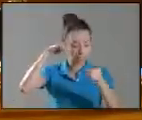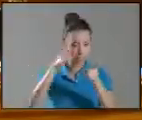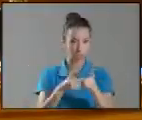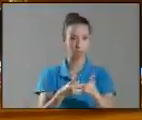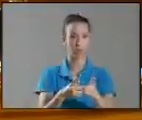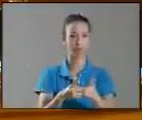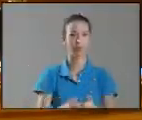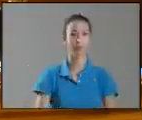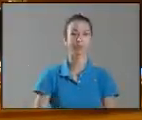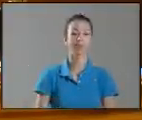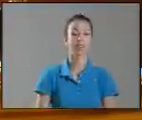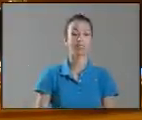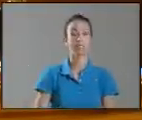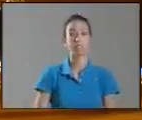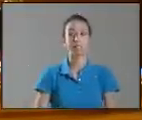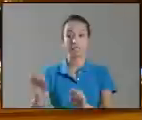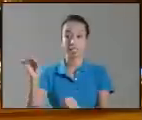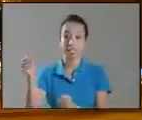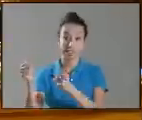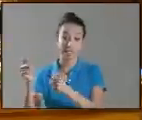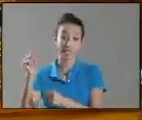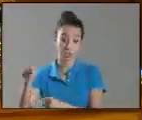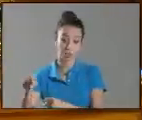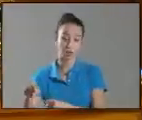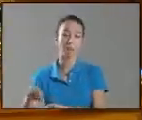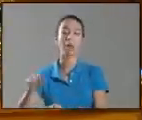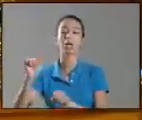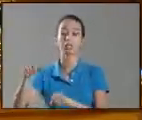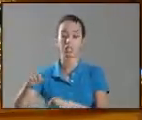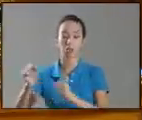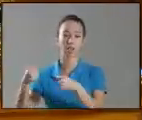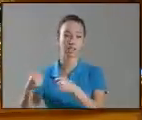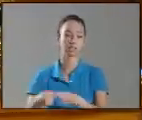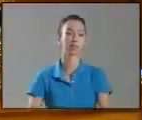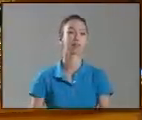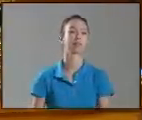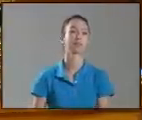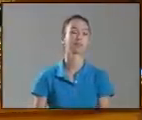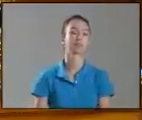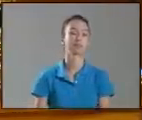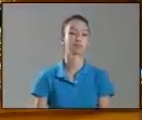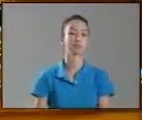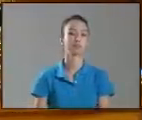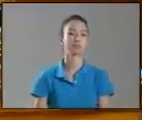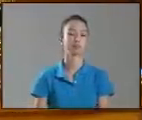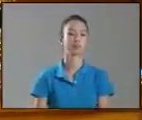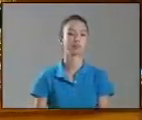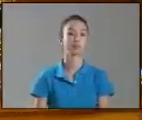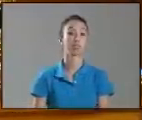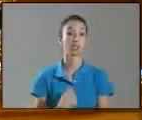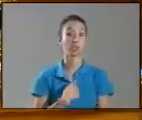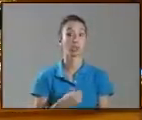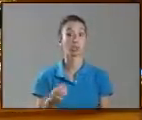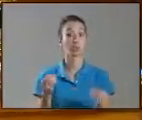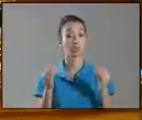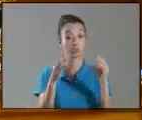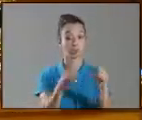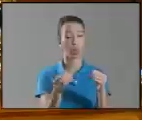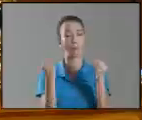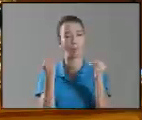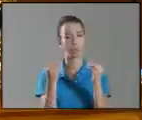Oh, que así fuera, que así fluyera en nosotros esa decisión, ¿verdad? Hice